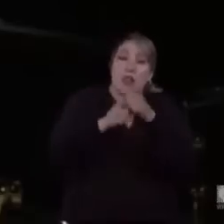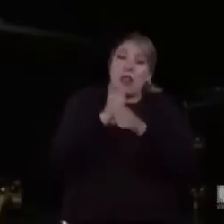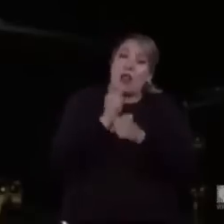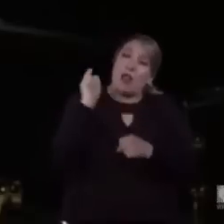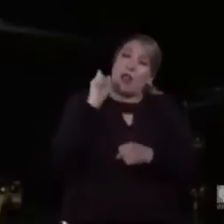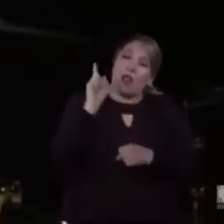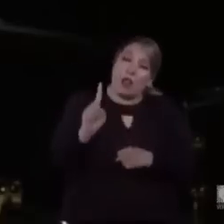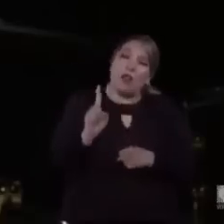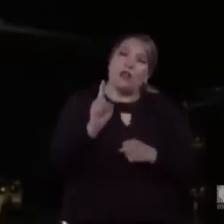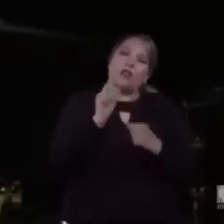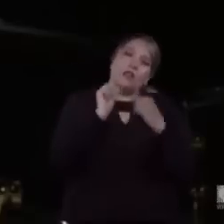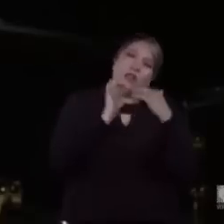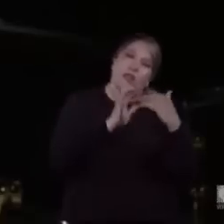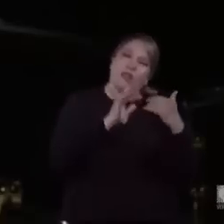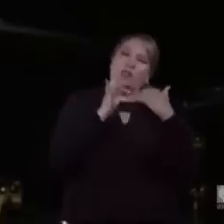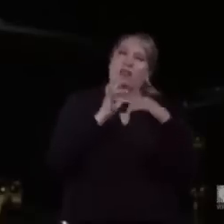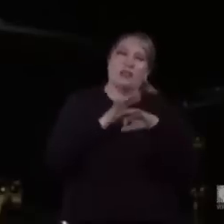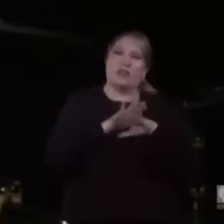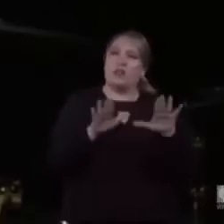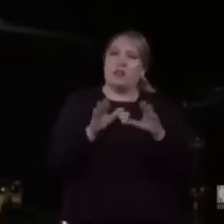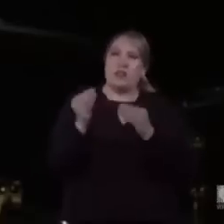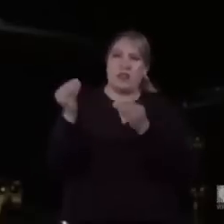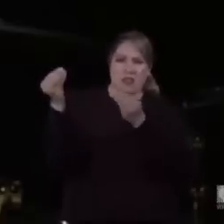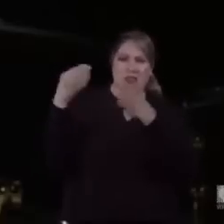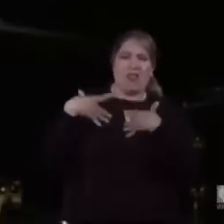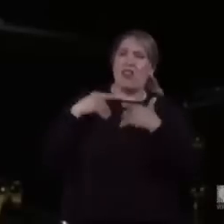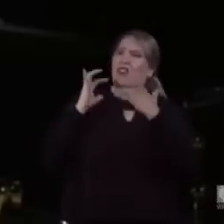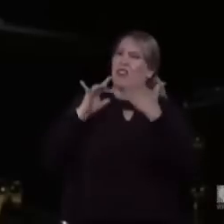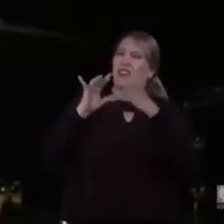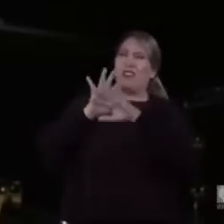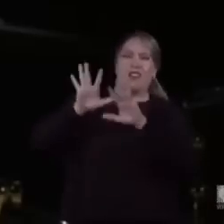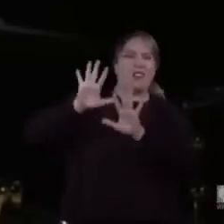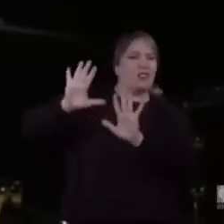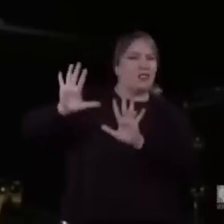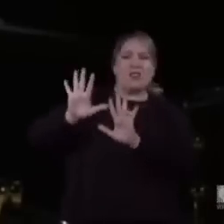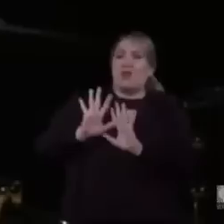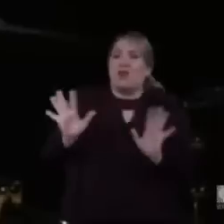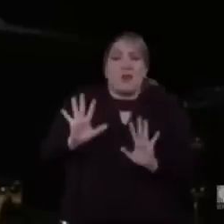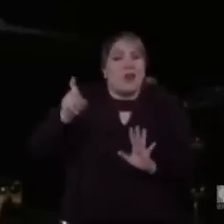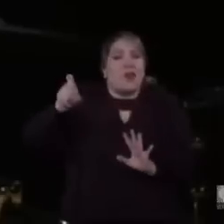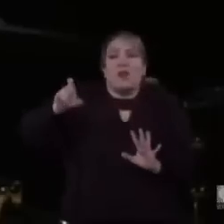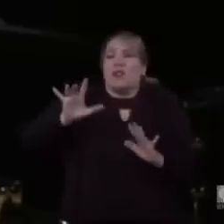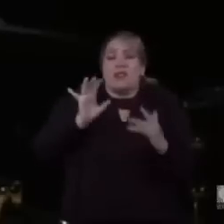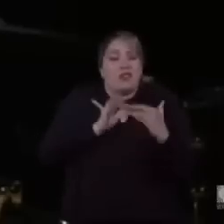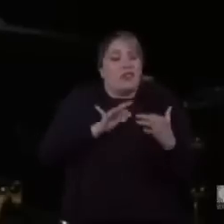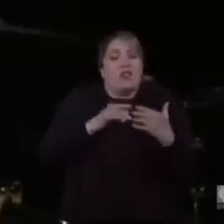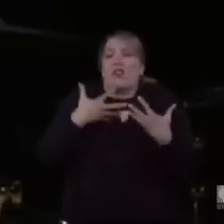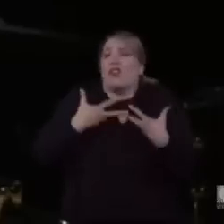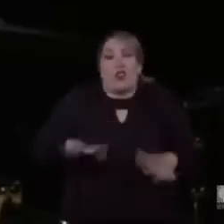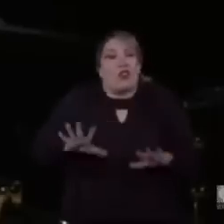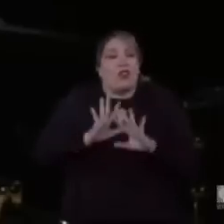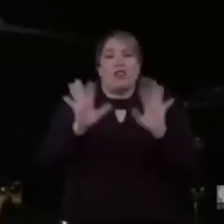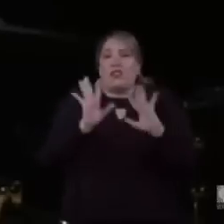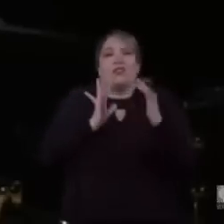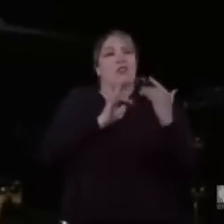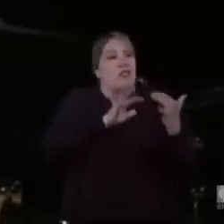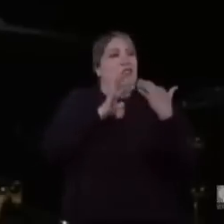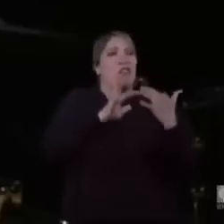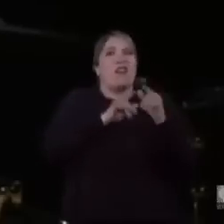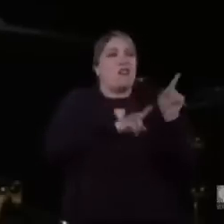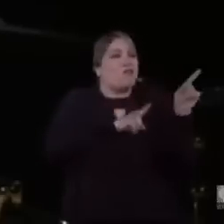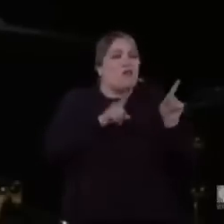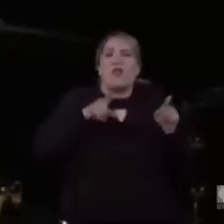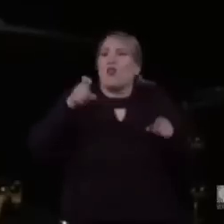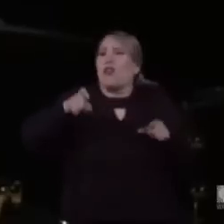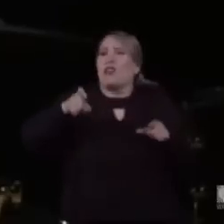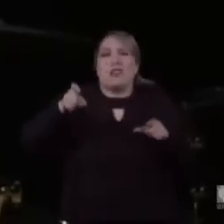guerra. No nos den nada para la guerra. No la queremos. No queremos guerra en ninguna parte